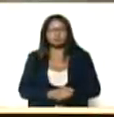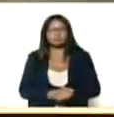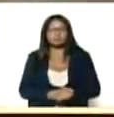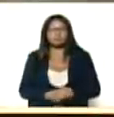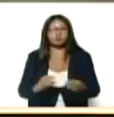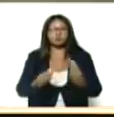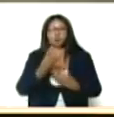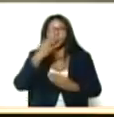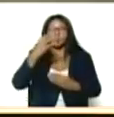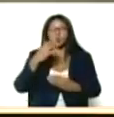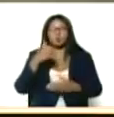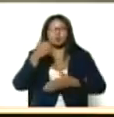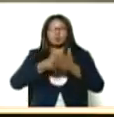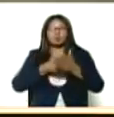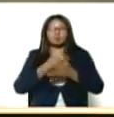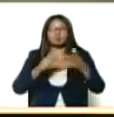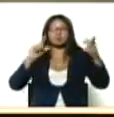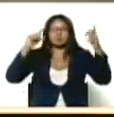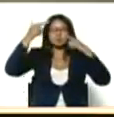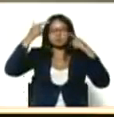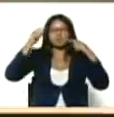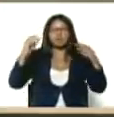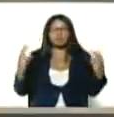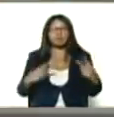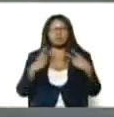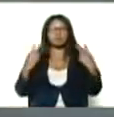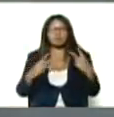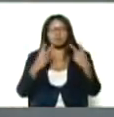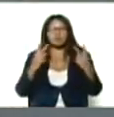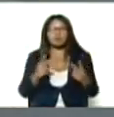grito de batalla, ¡Chávez vive!